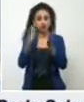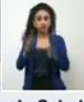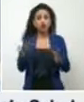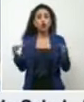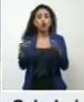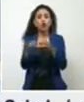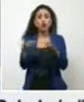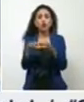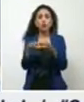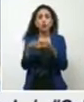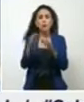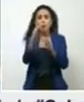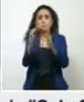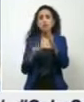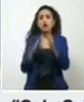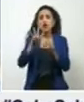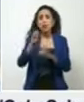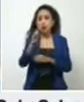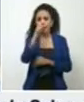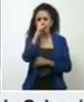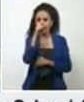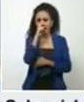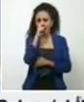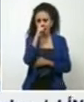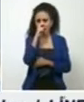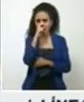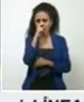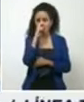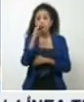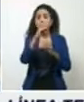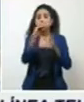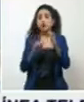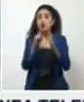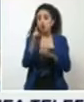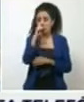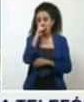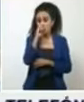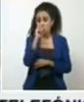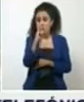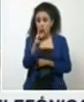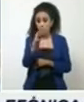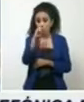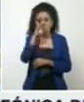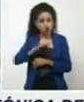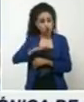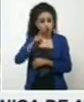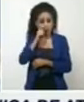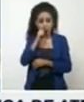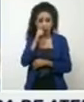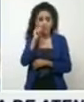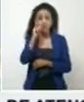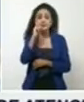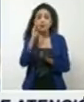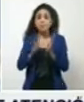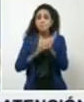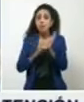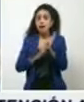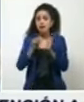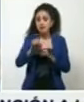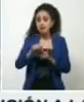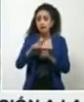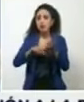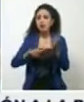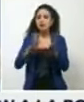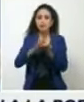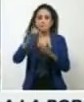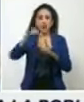menor de 40, menor de un año, un niño de 6 meses de la provincia de Matanzas, contacto de un caso